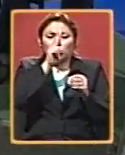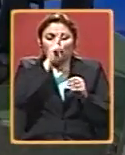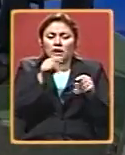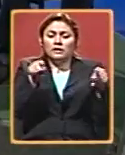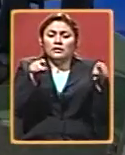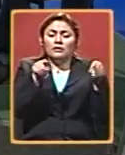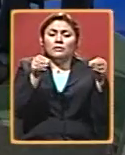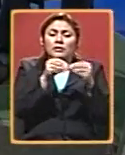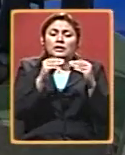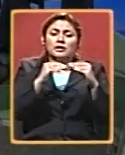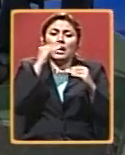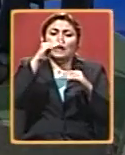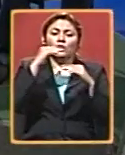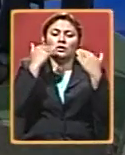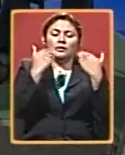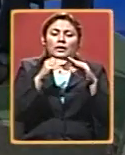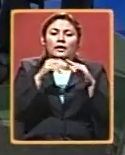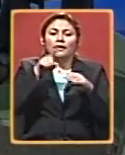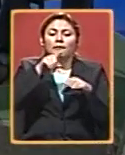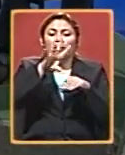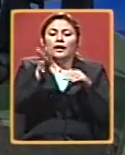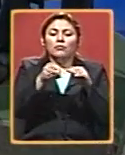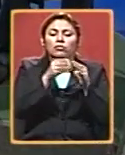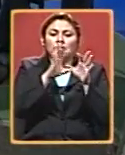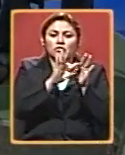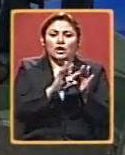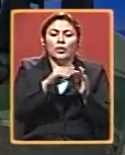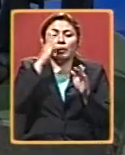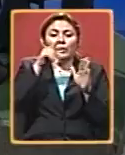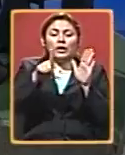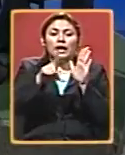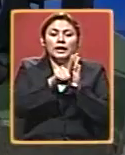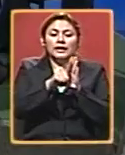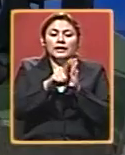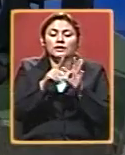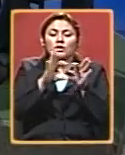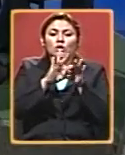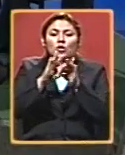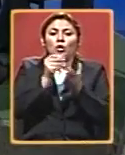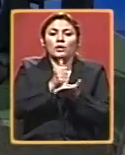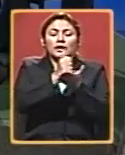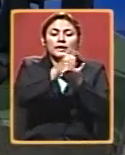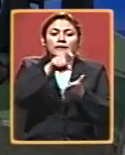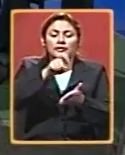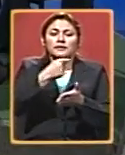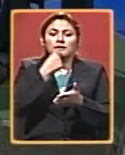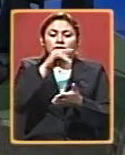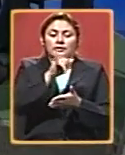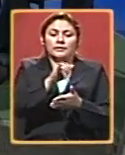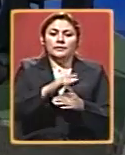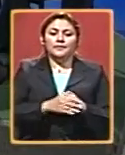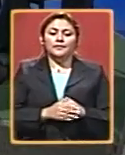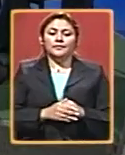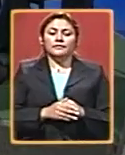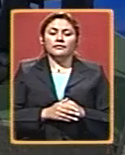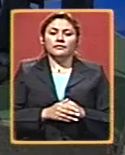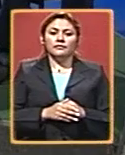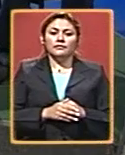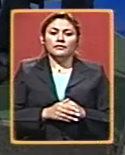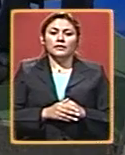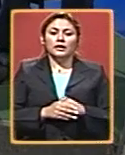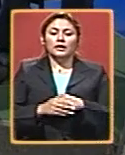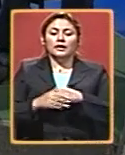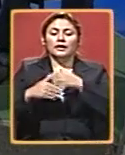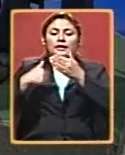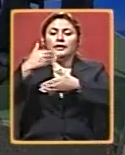alto nivel, debía ser asociado. Eso porque la legislación cooperativa así lo prevé. Al margen de que, digamos, en el